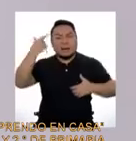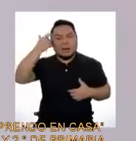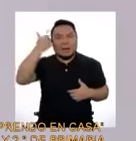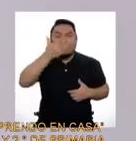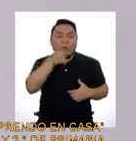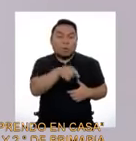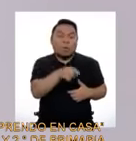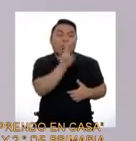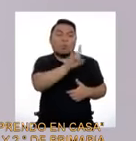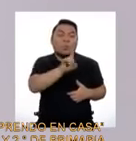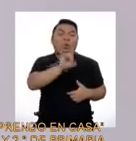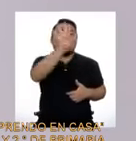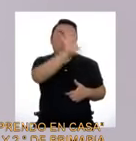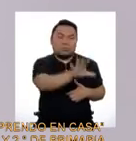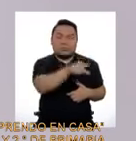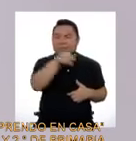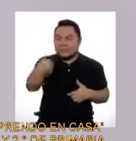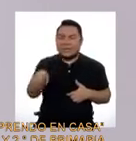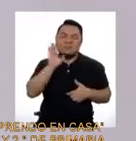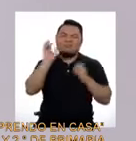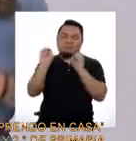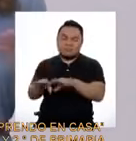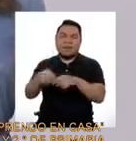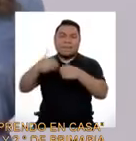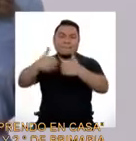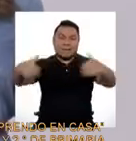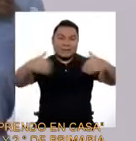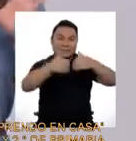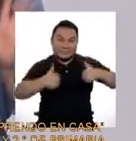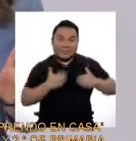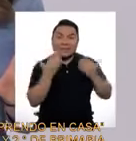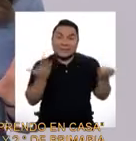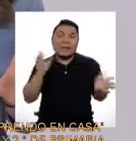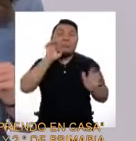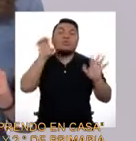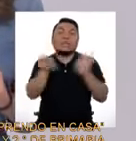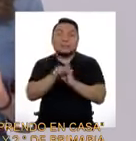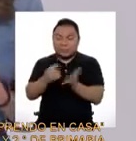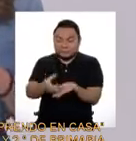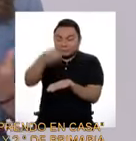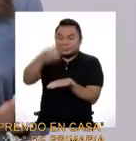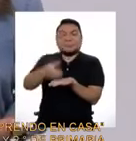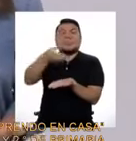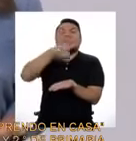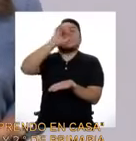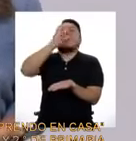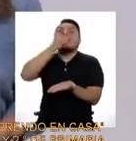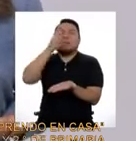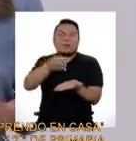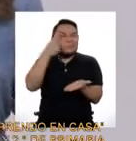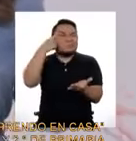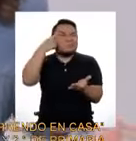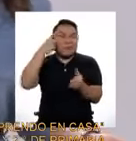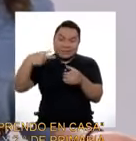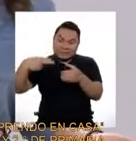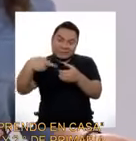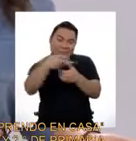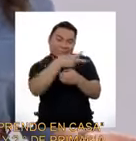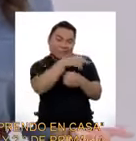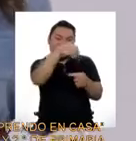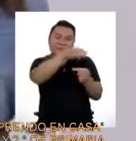uso, entonces se convierten en cosas útiles. Por ejemplo, una botella puede servir como un portalápices o una caja